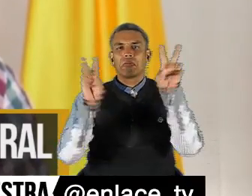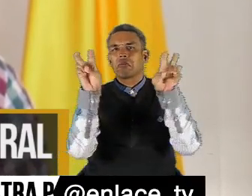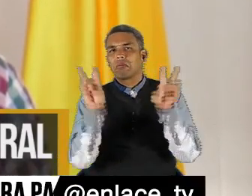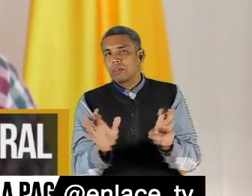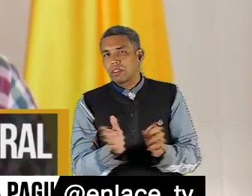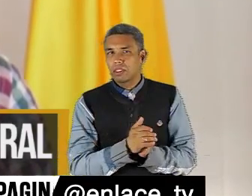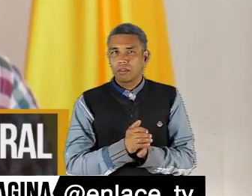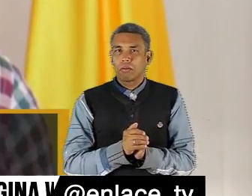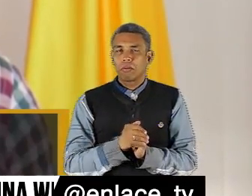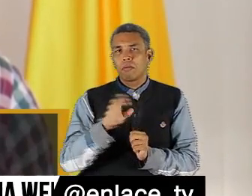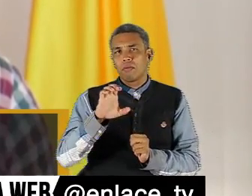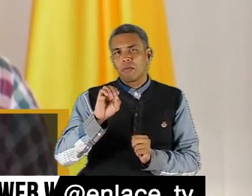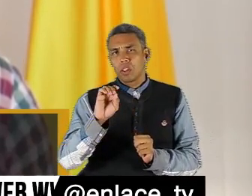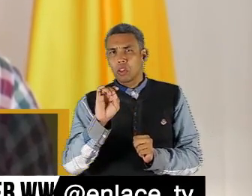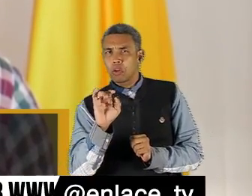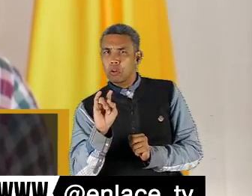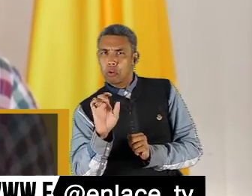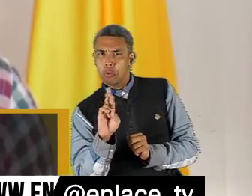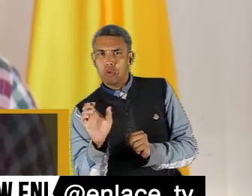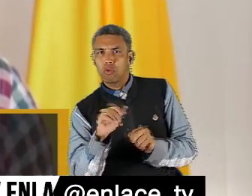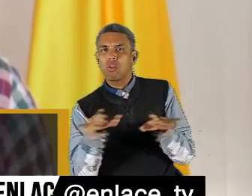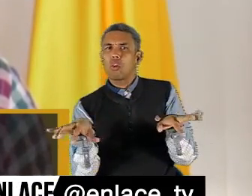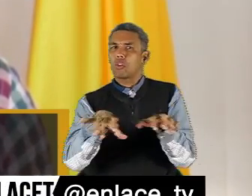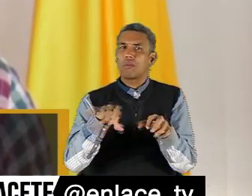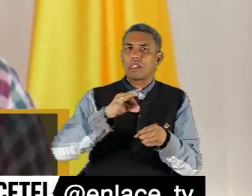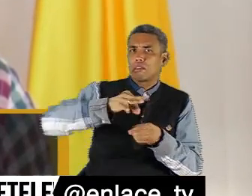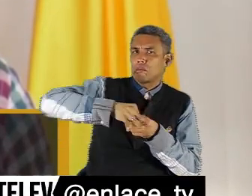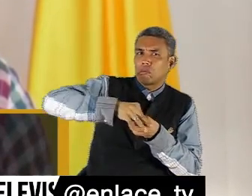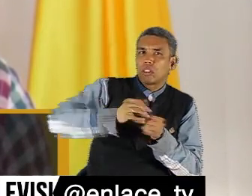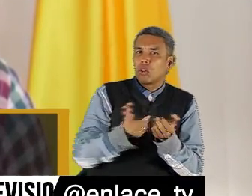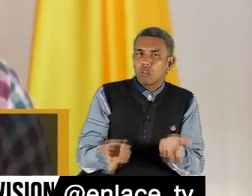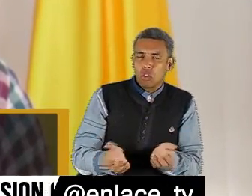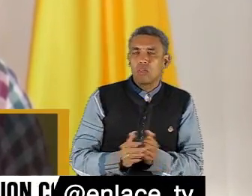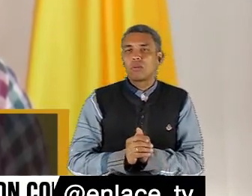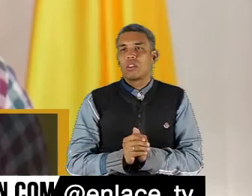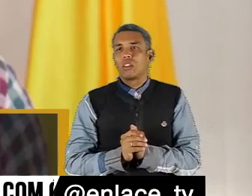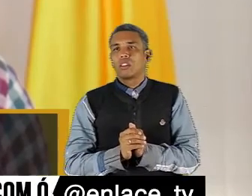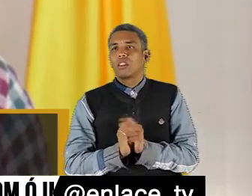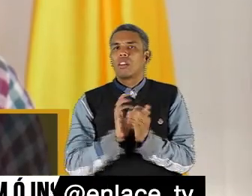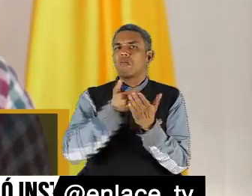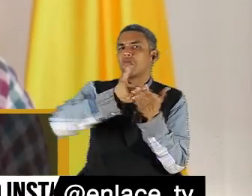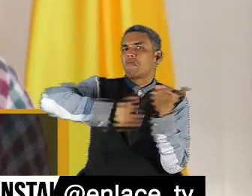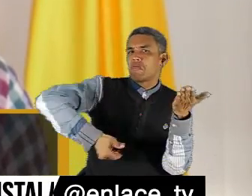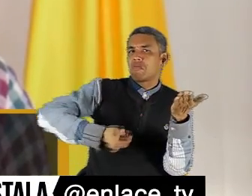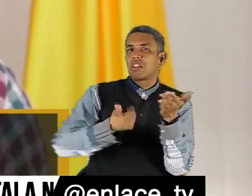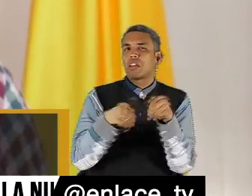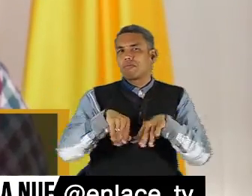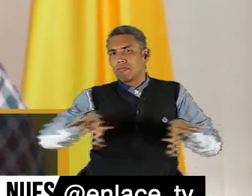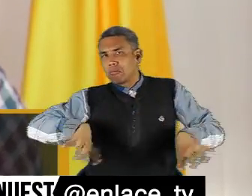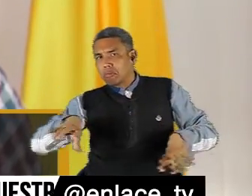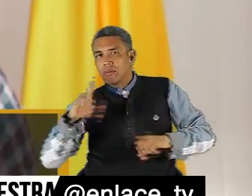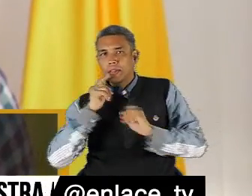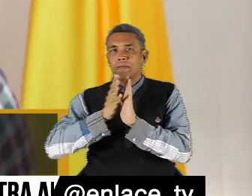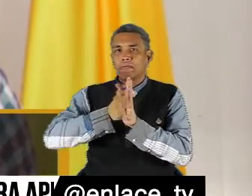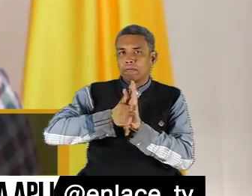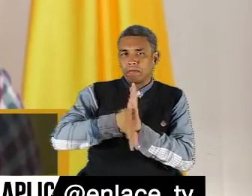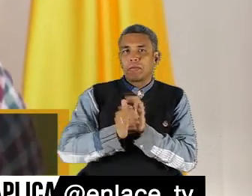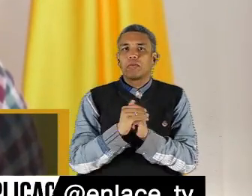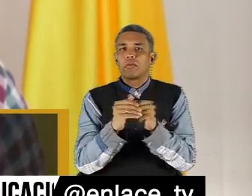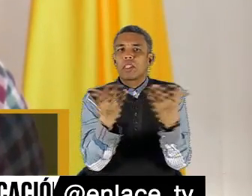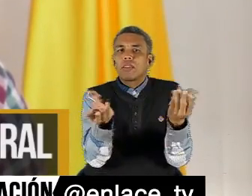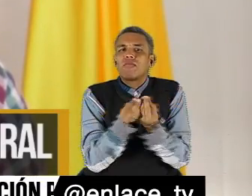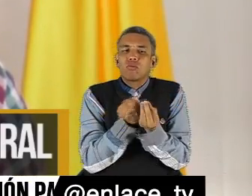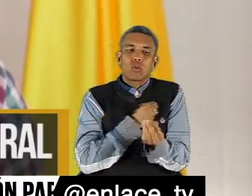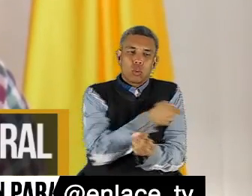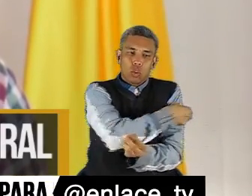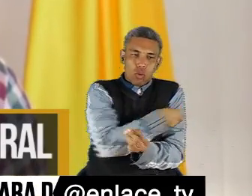quórum, instalación de la Asamblea, lectura ordinaria del orden del día, informe de comisión designada para la aprobación